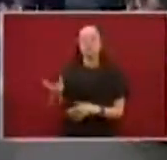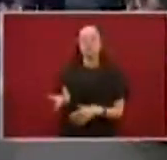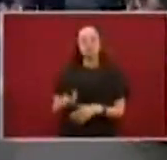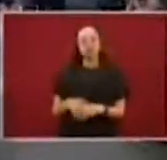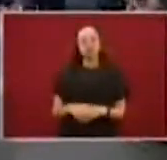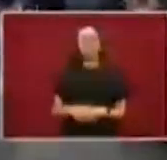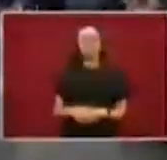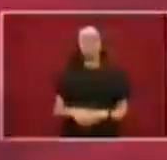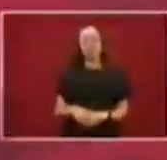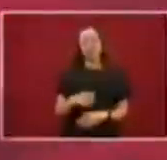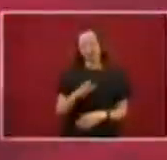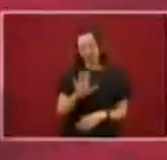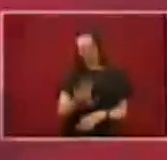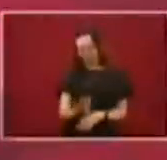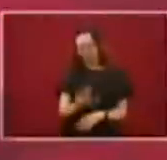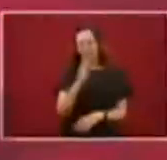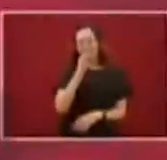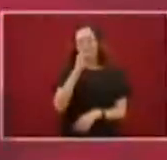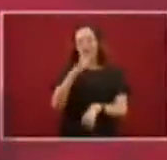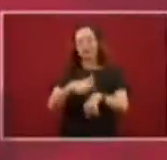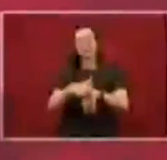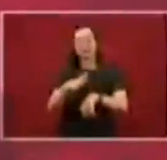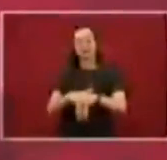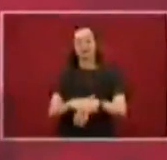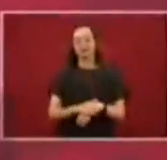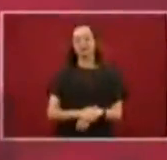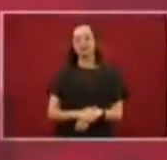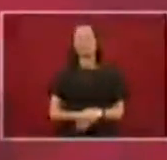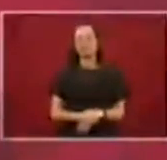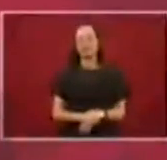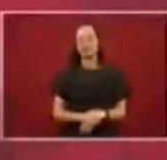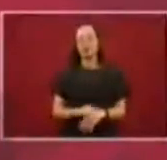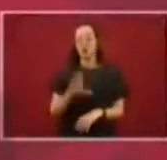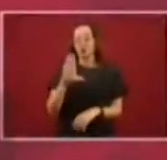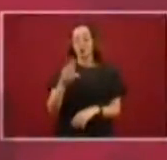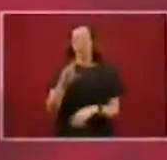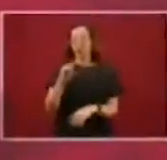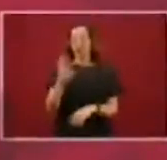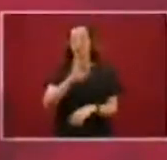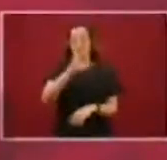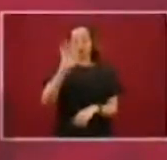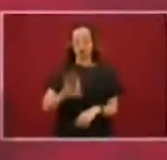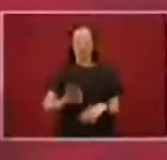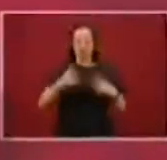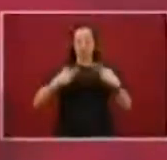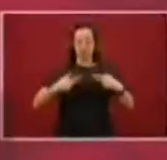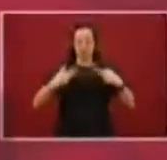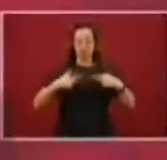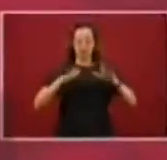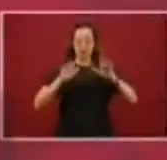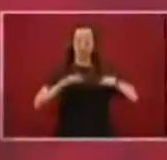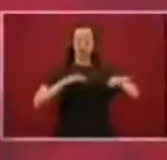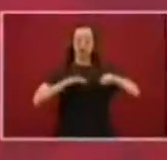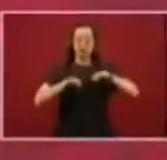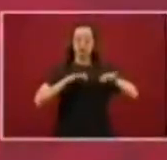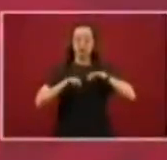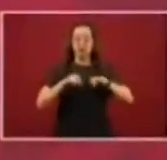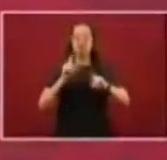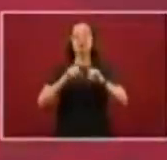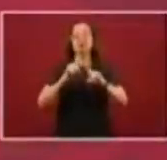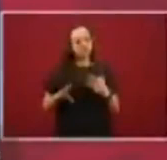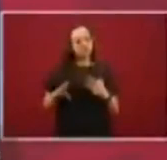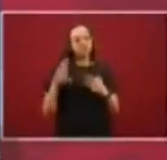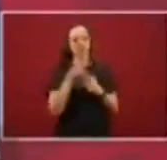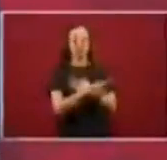90 por ciento de los empleos formales los generan los pequeños